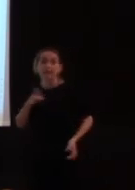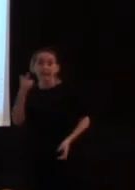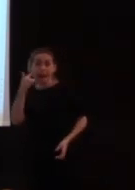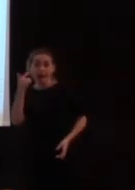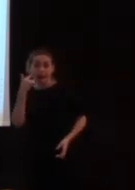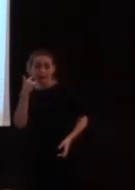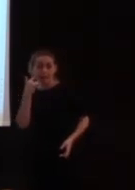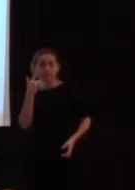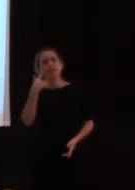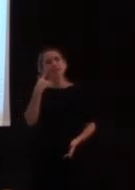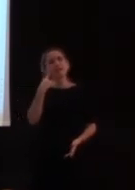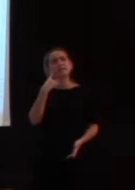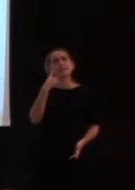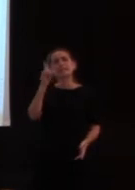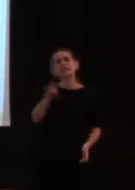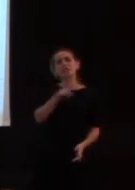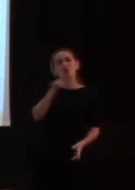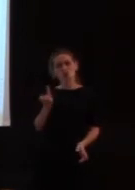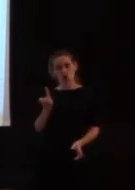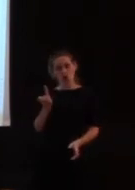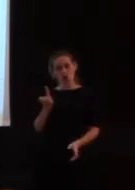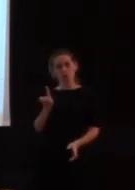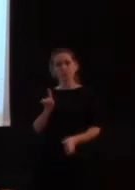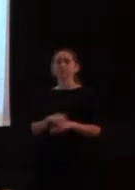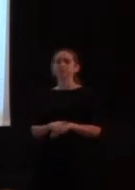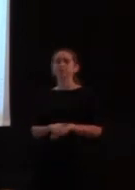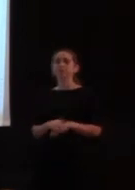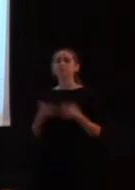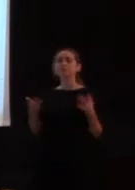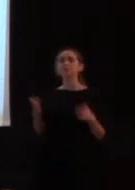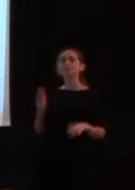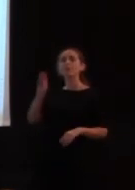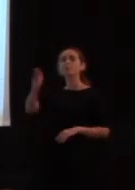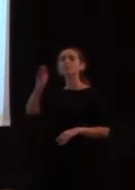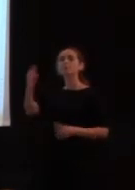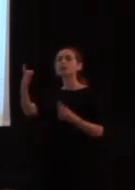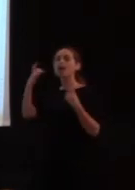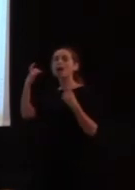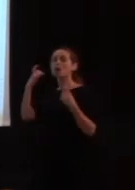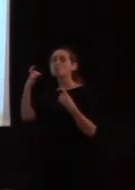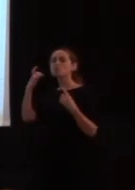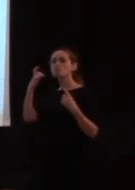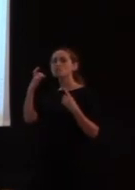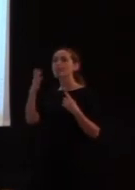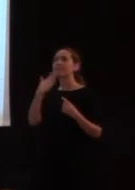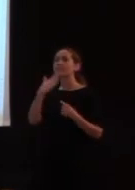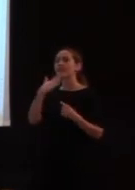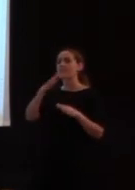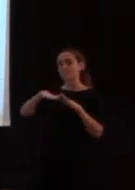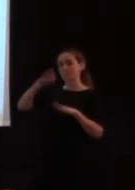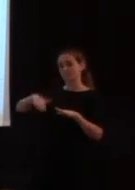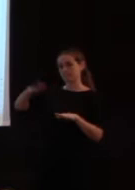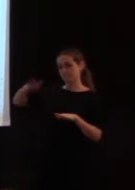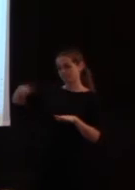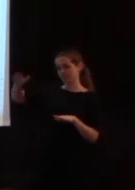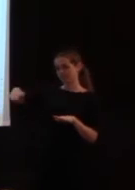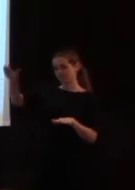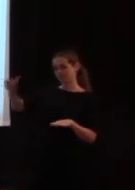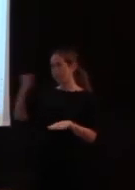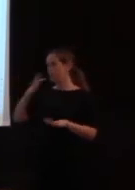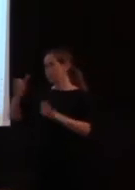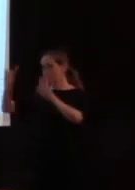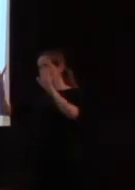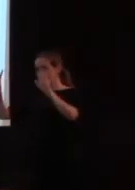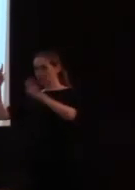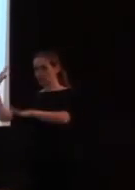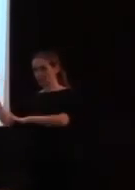o no. Entonces lo que hicimos fue preguntar a alumnos de distintas edades, alumnos de sexto de